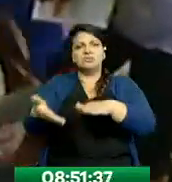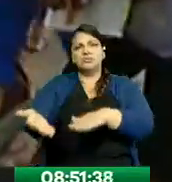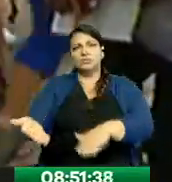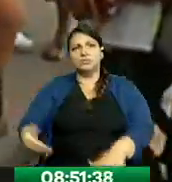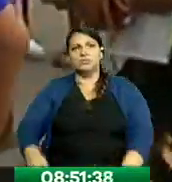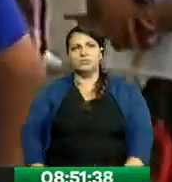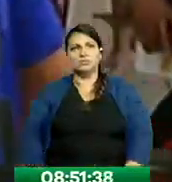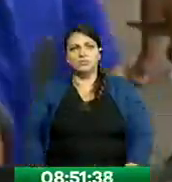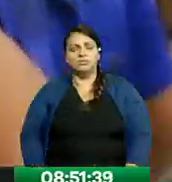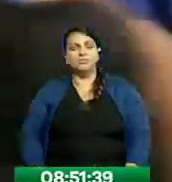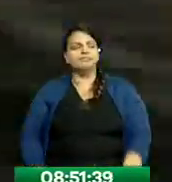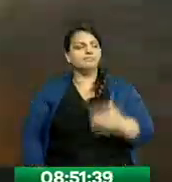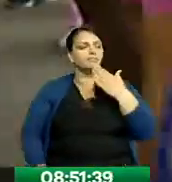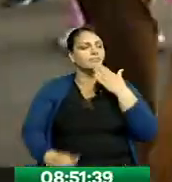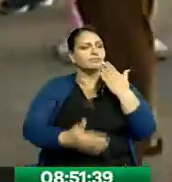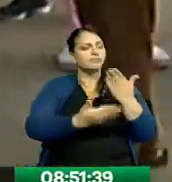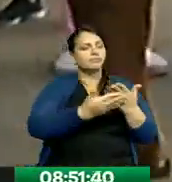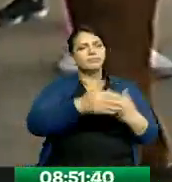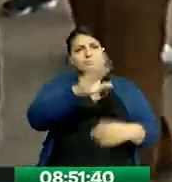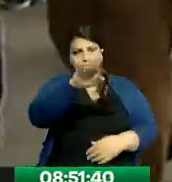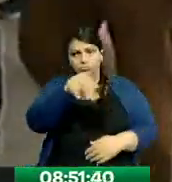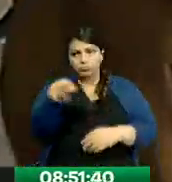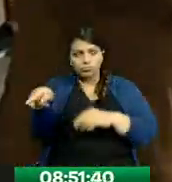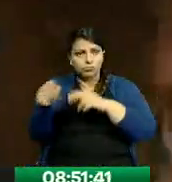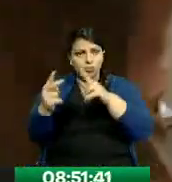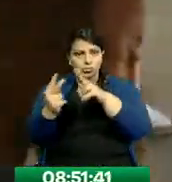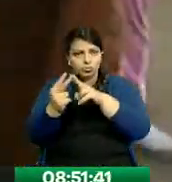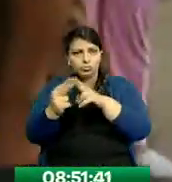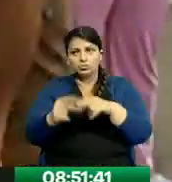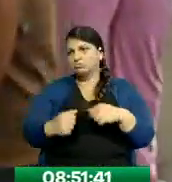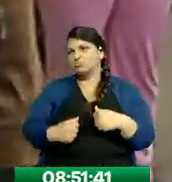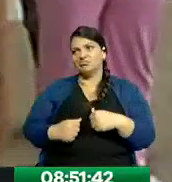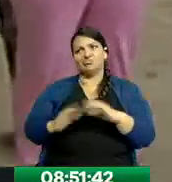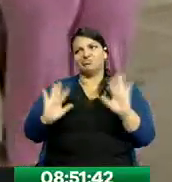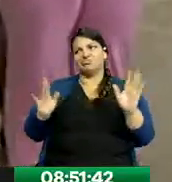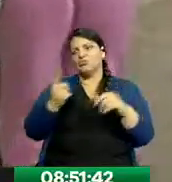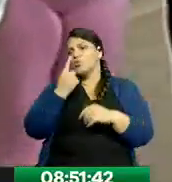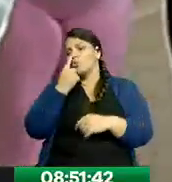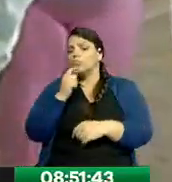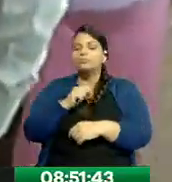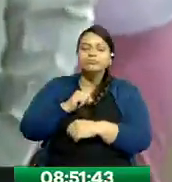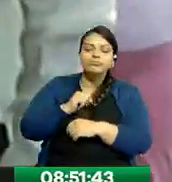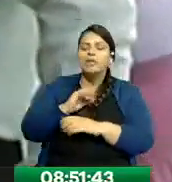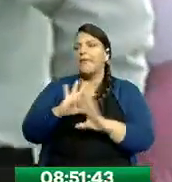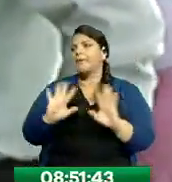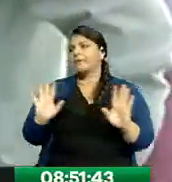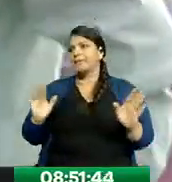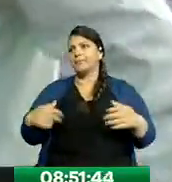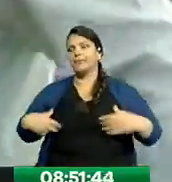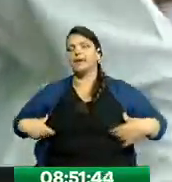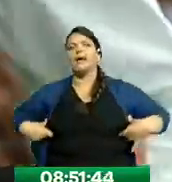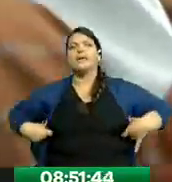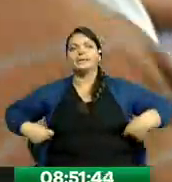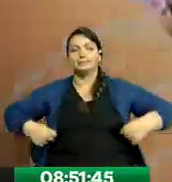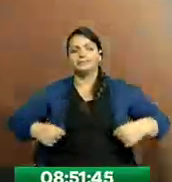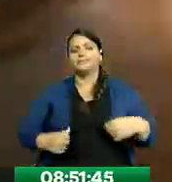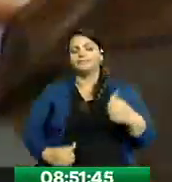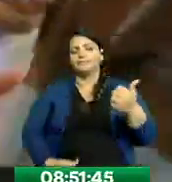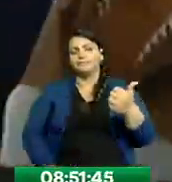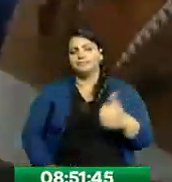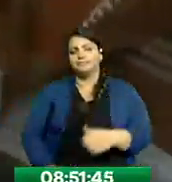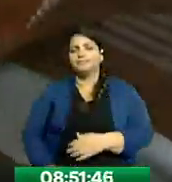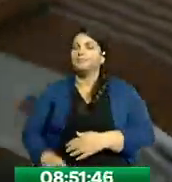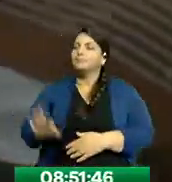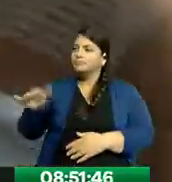verdad es que no lo conozco. ¿Qué he escuchado? Nada, recién llego. Ya listo. Buenos días, caballero, una pena,